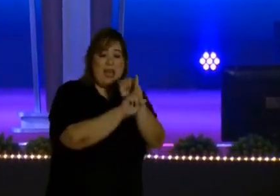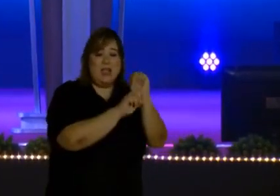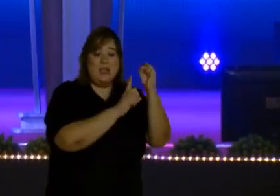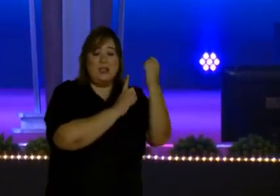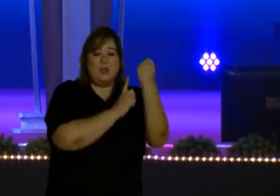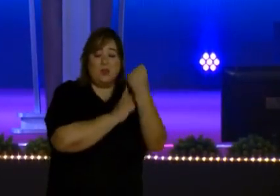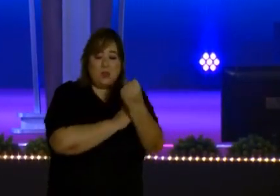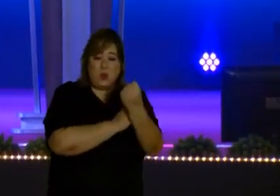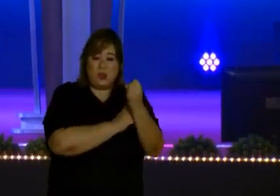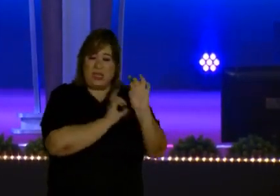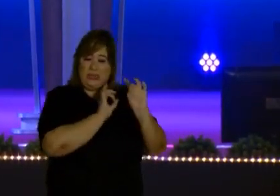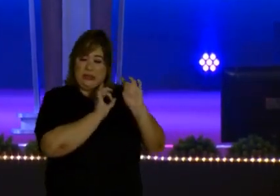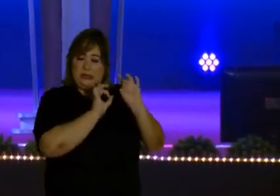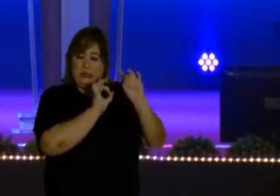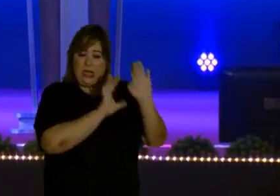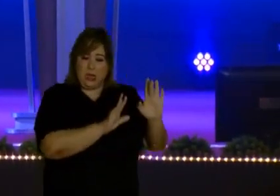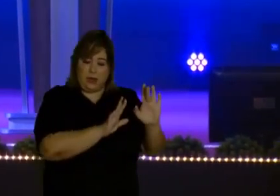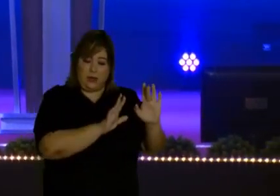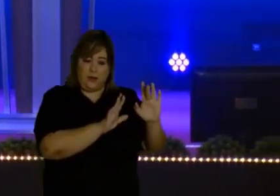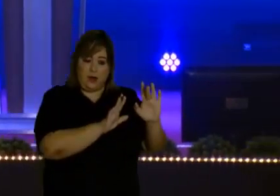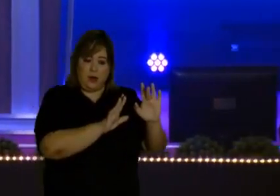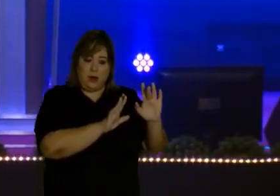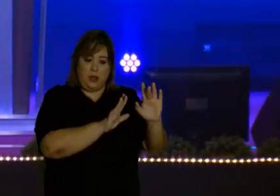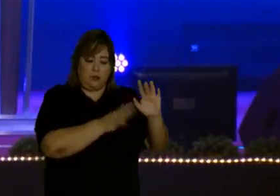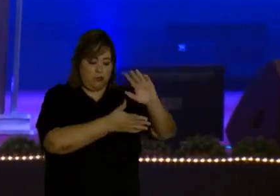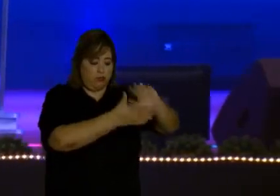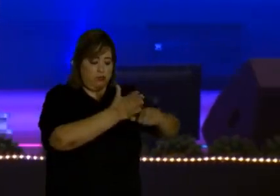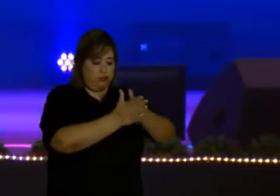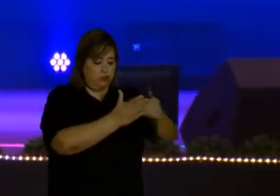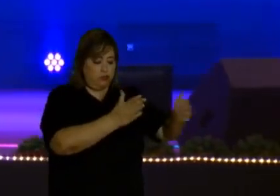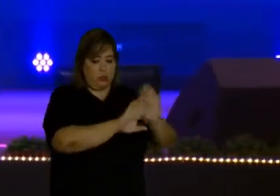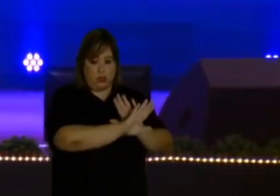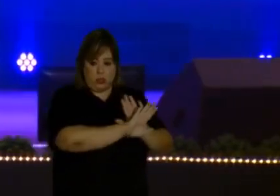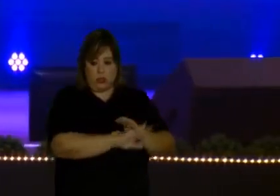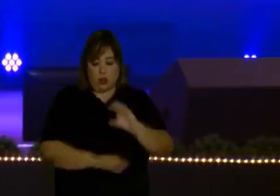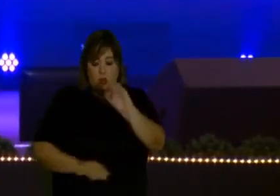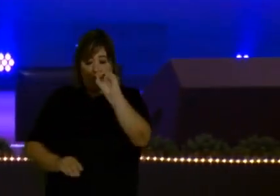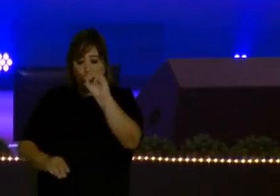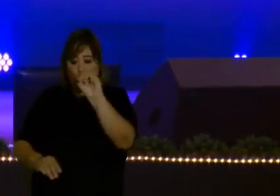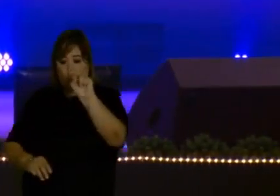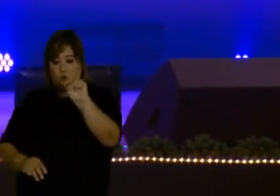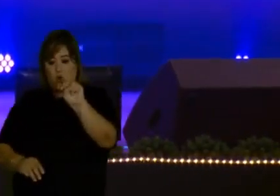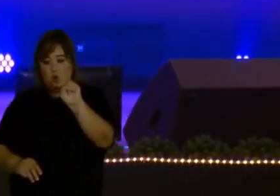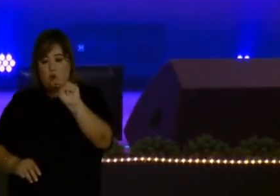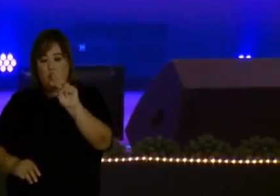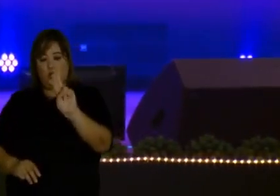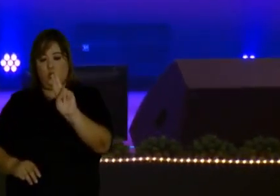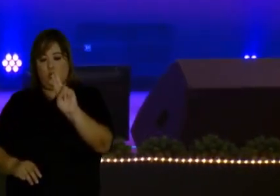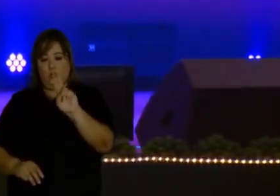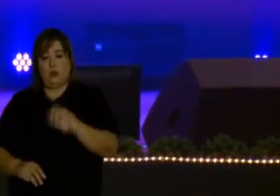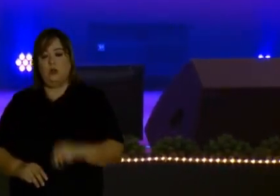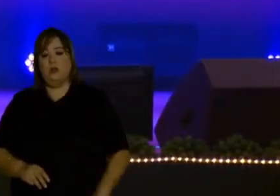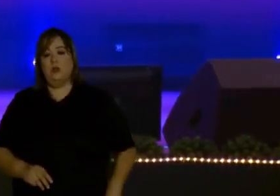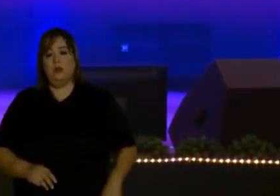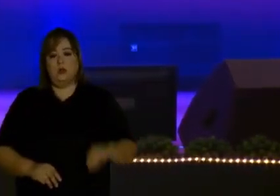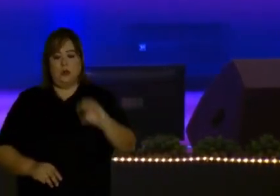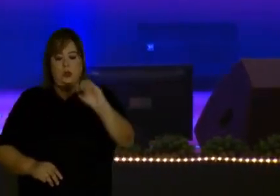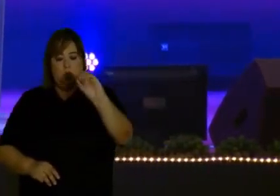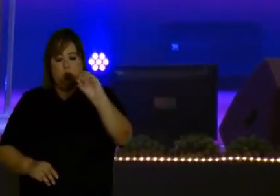de izquierda. La ONU declaró, la ONU, me mandaron mensaje, gracias, se declaró la